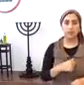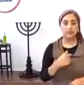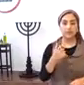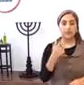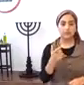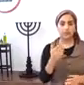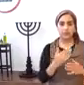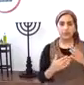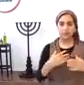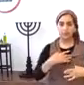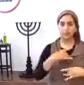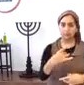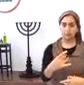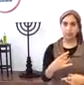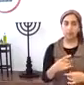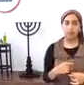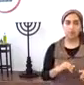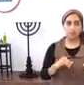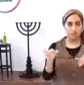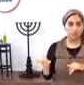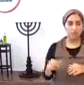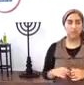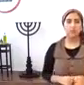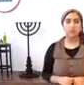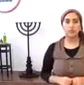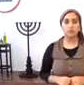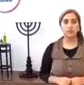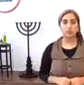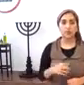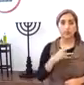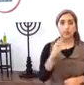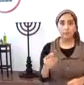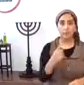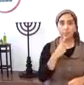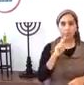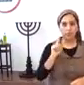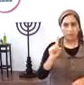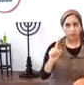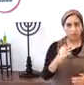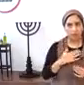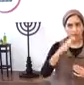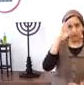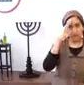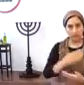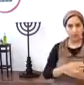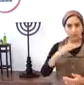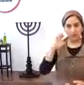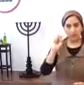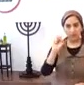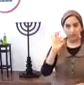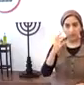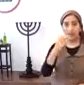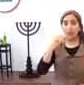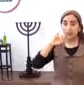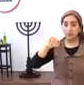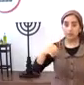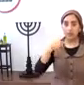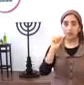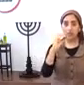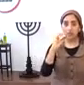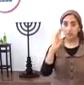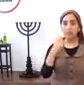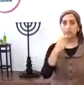vemos aquí algo muy interesante también y dijo ¿eres tú mi hijo Esaf? Y Jacob